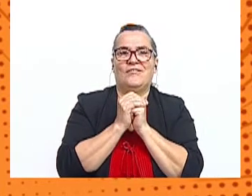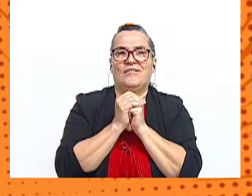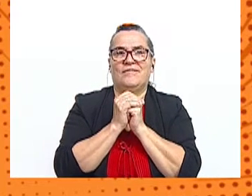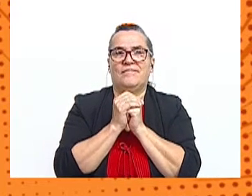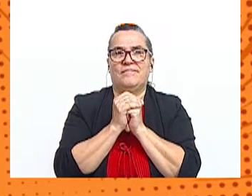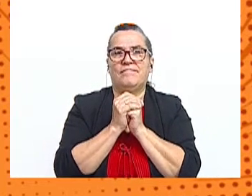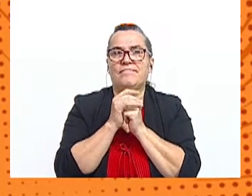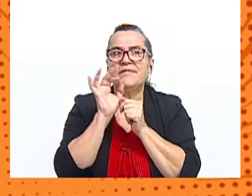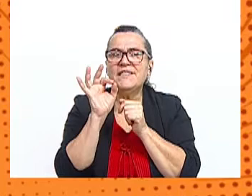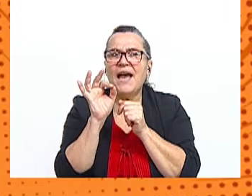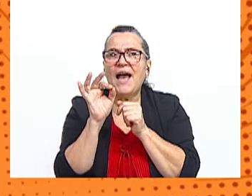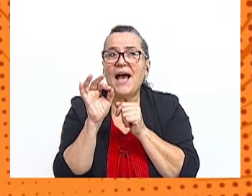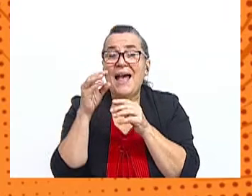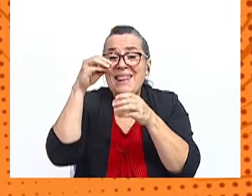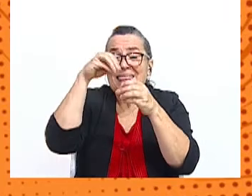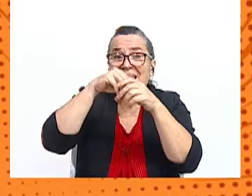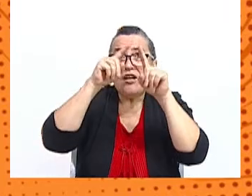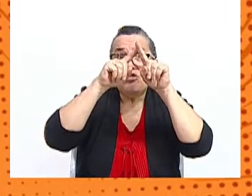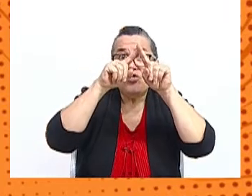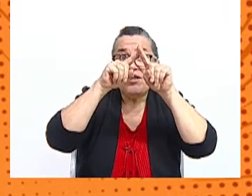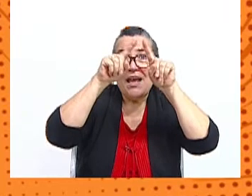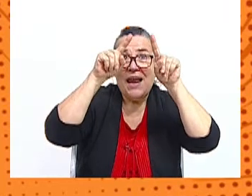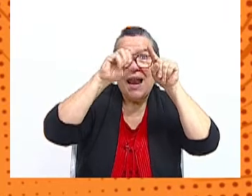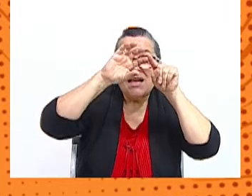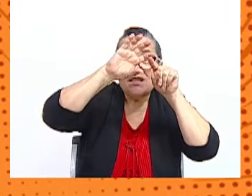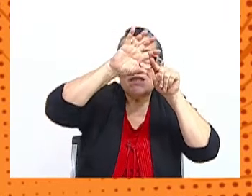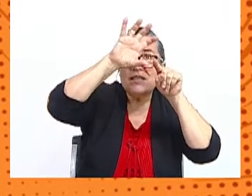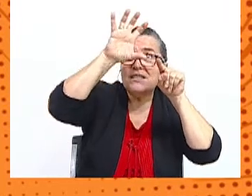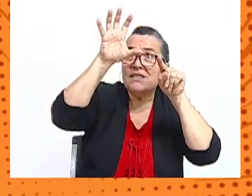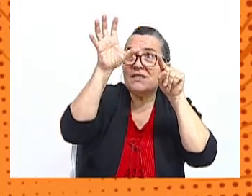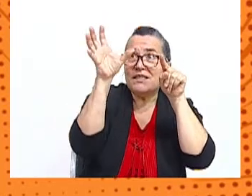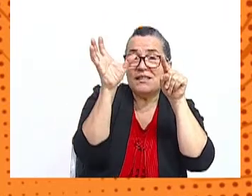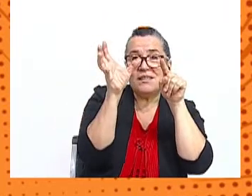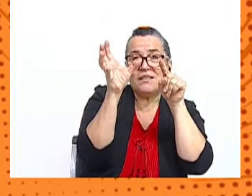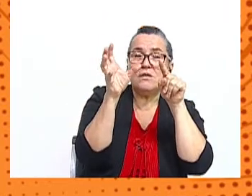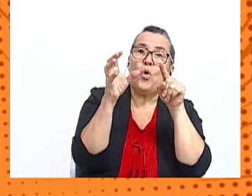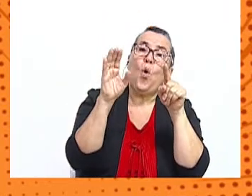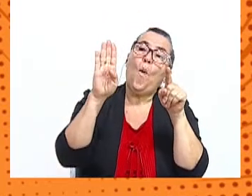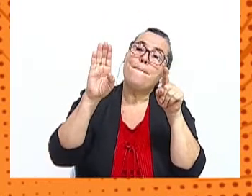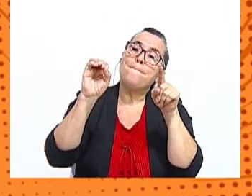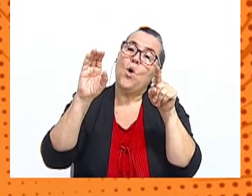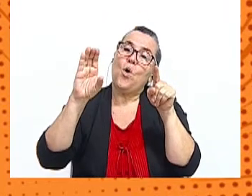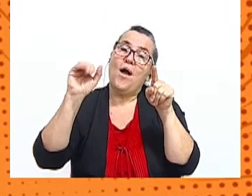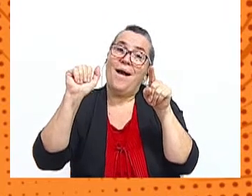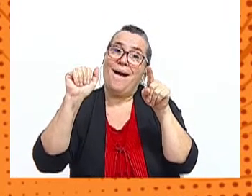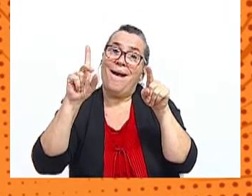que van a encontrarse dentro de las burbujas o también llamadas bocadillos.